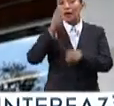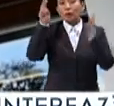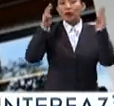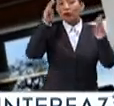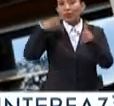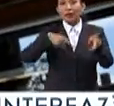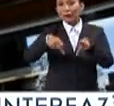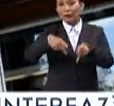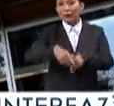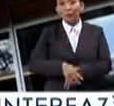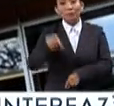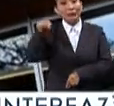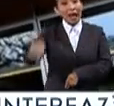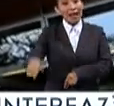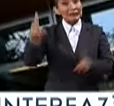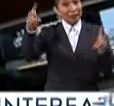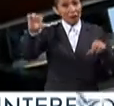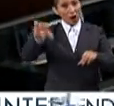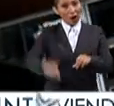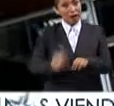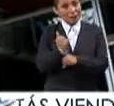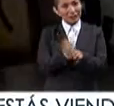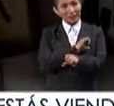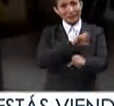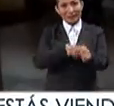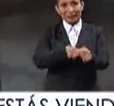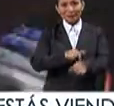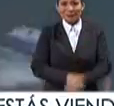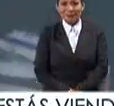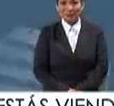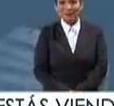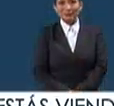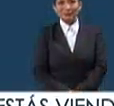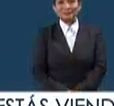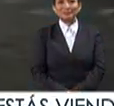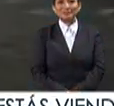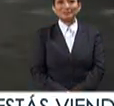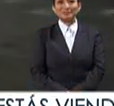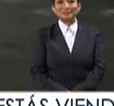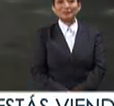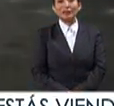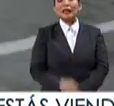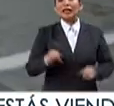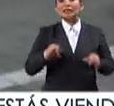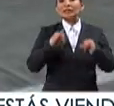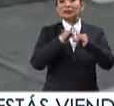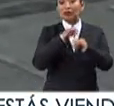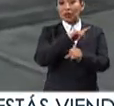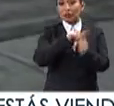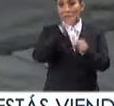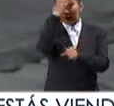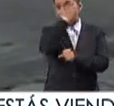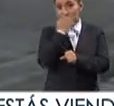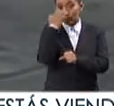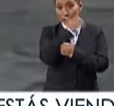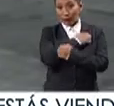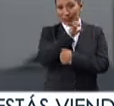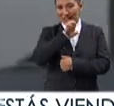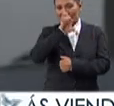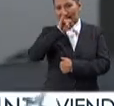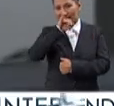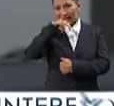museo del fútbol es el tema de nuestro reportaje del día el instituto nacional para la evaluación de la educación